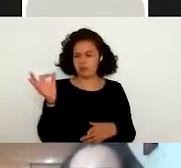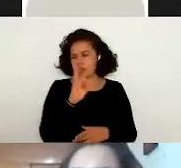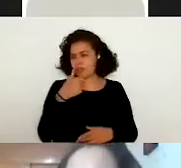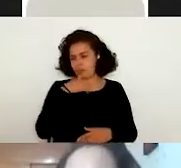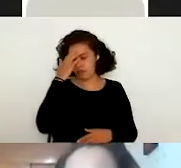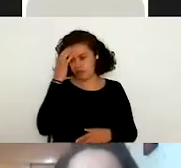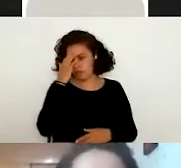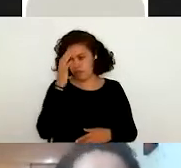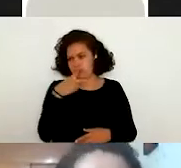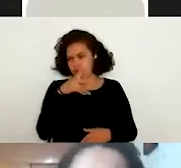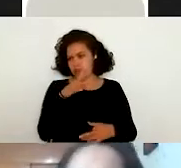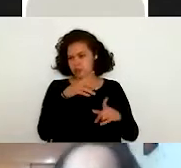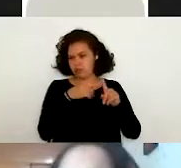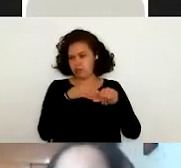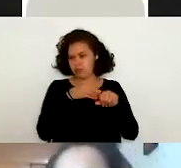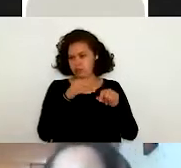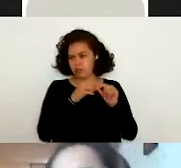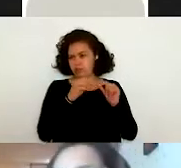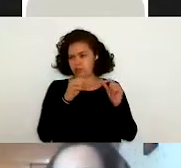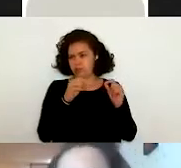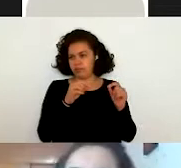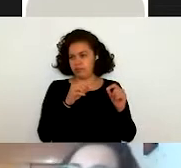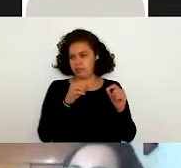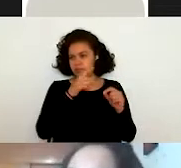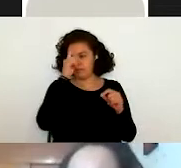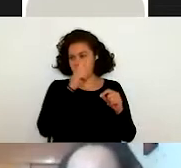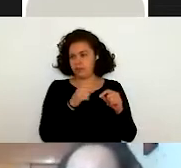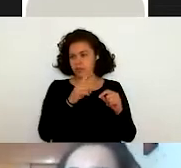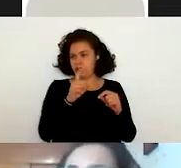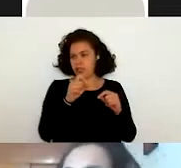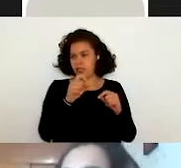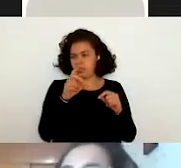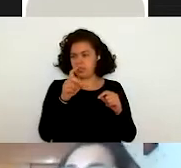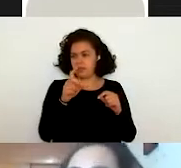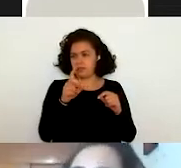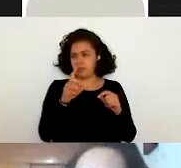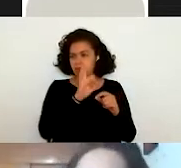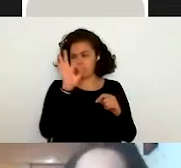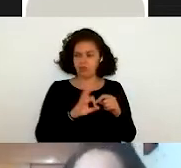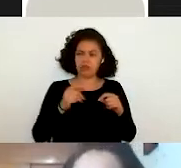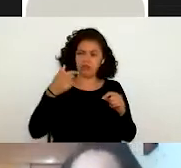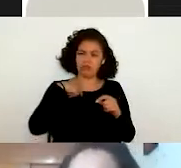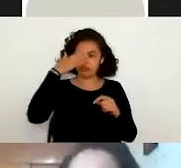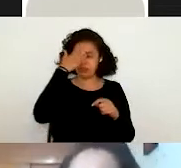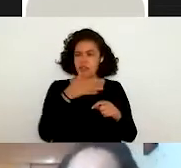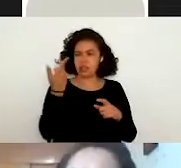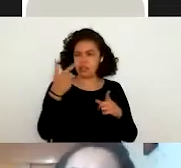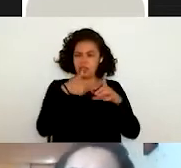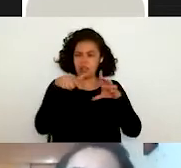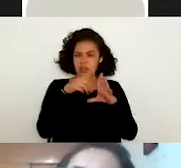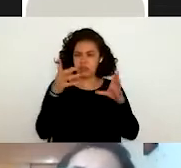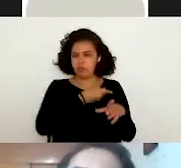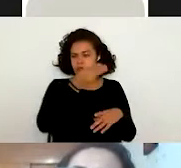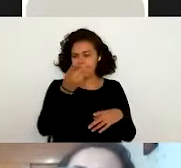cuáles son las cifras, más allá de mencionar 30%, 20%, estoy dimensionando la problemática, ¿no?